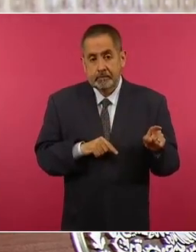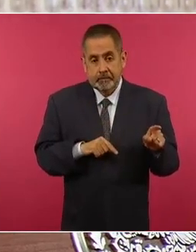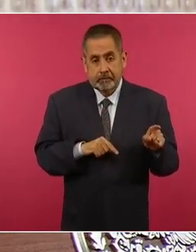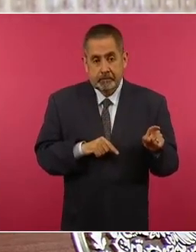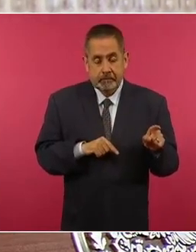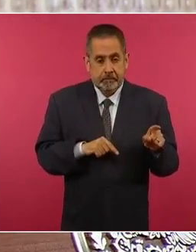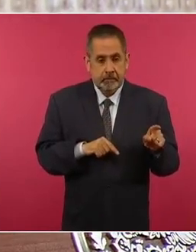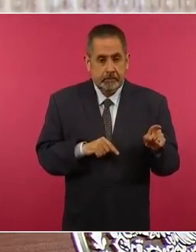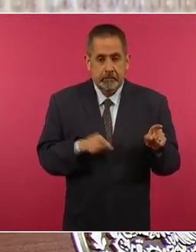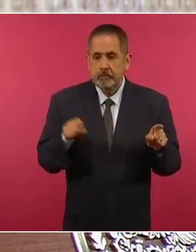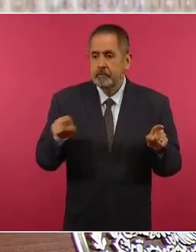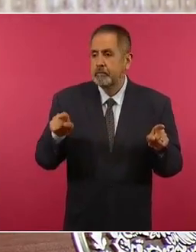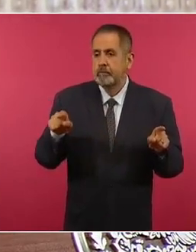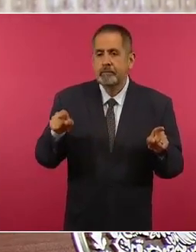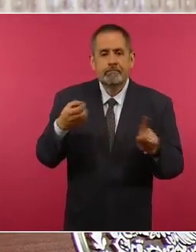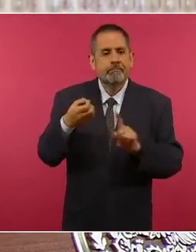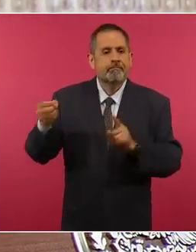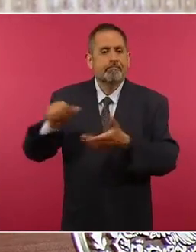una orden